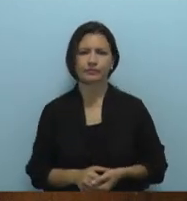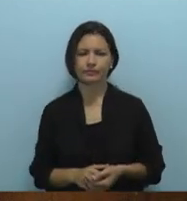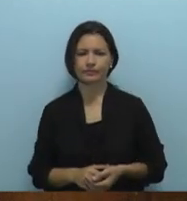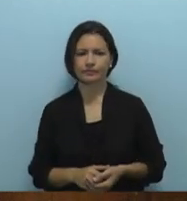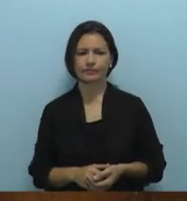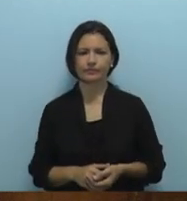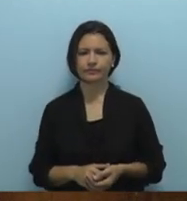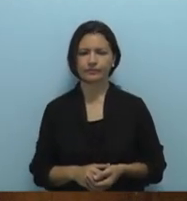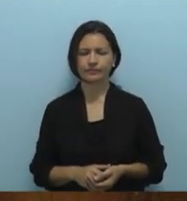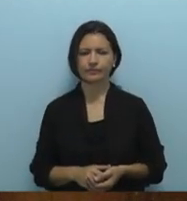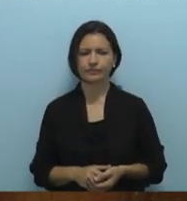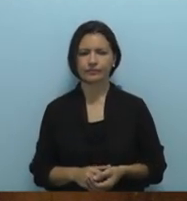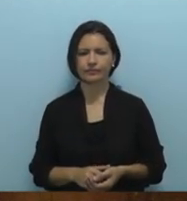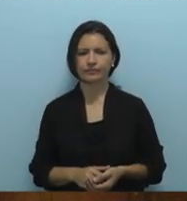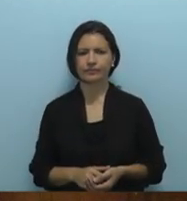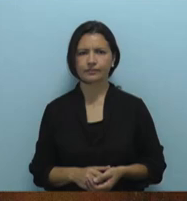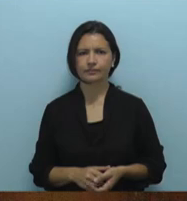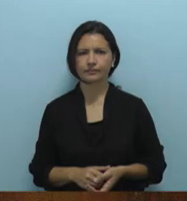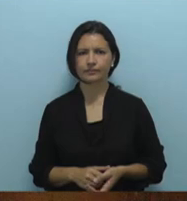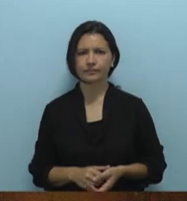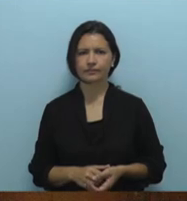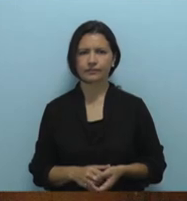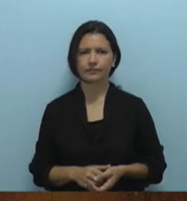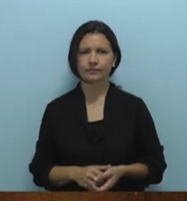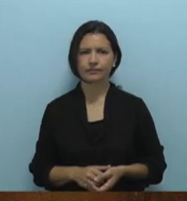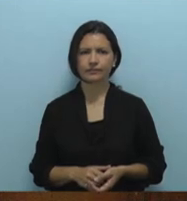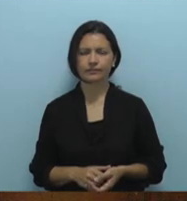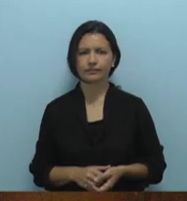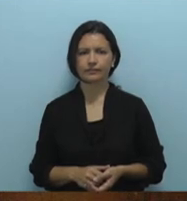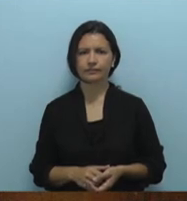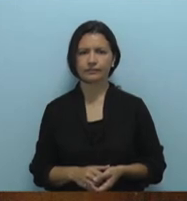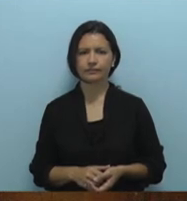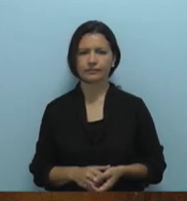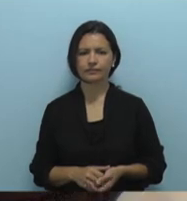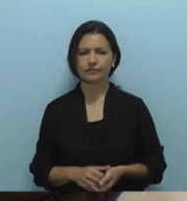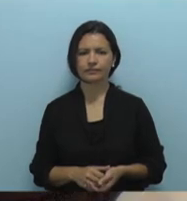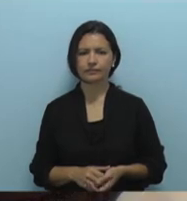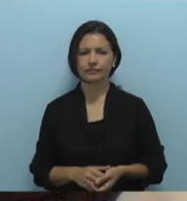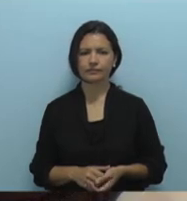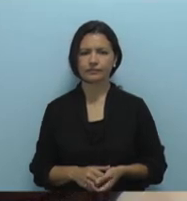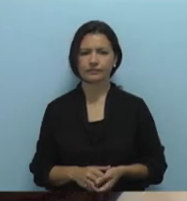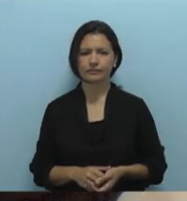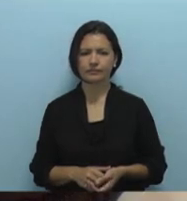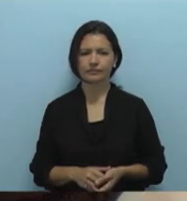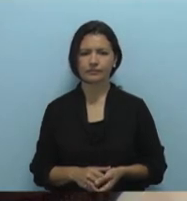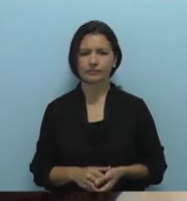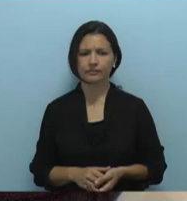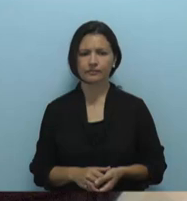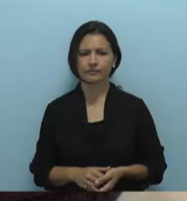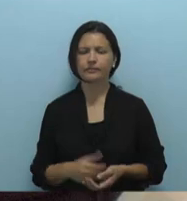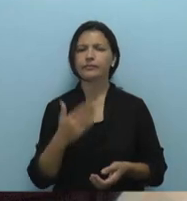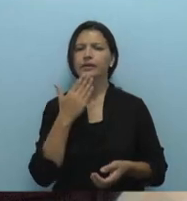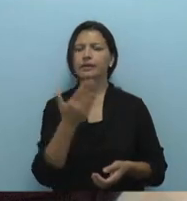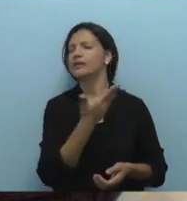de giro acordado. Tiene la palabra la diputada Jimena Sem. Gracias, señora Presidenta. Es para ingresar